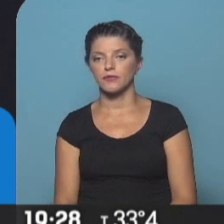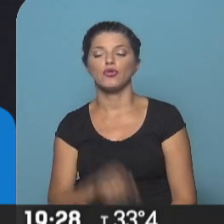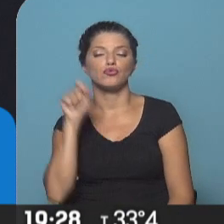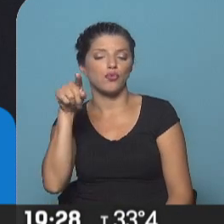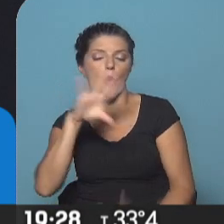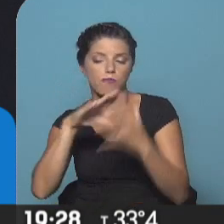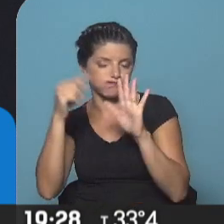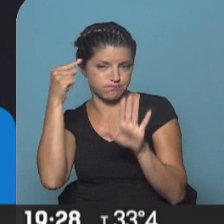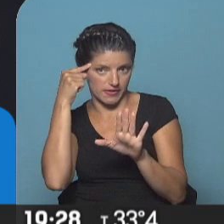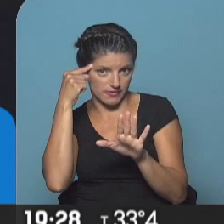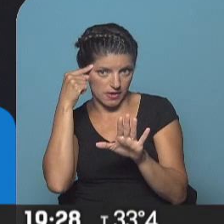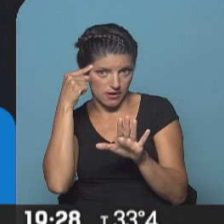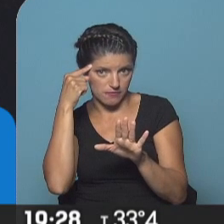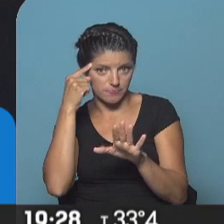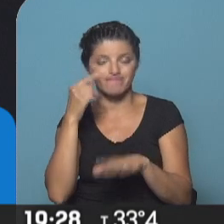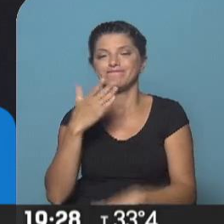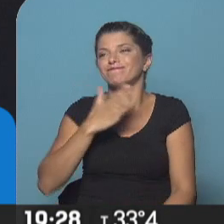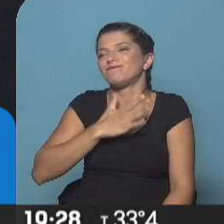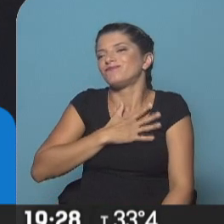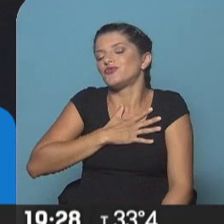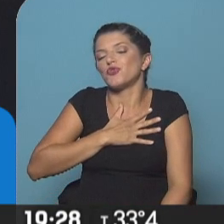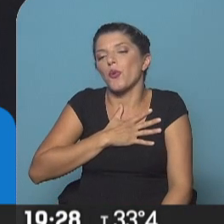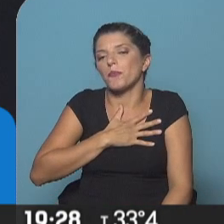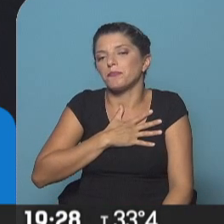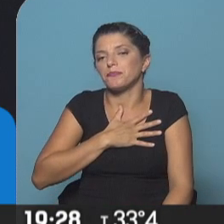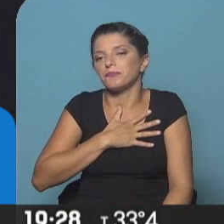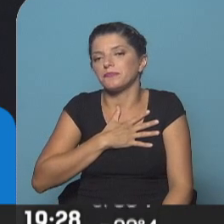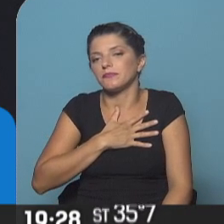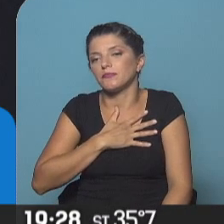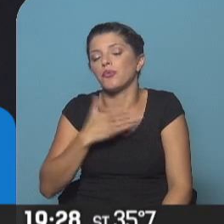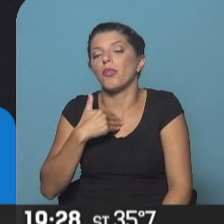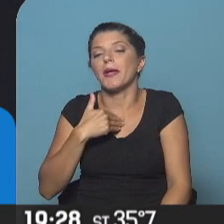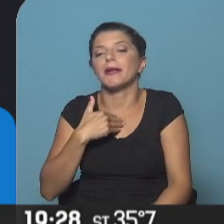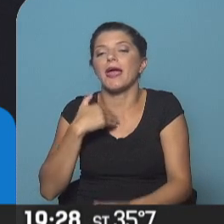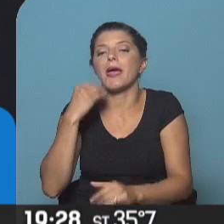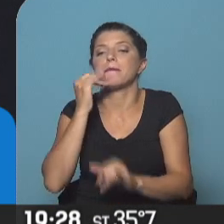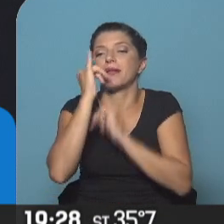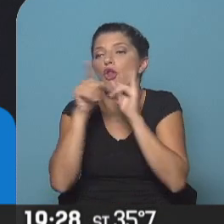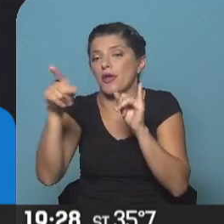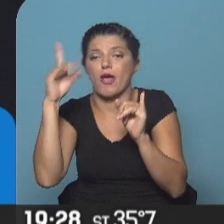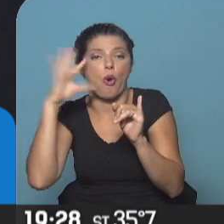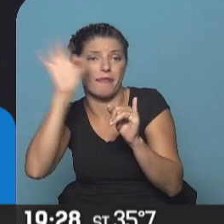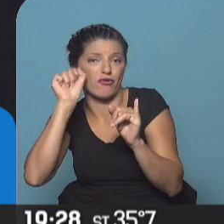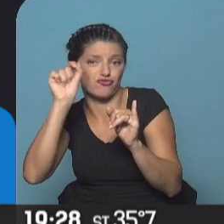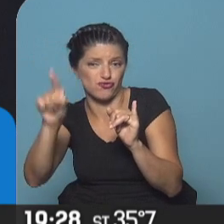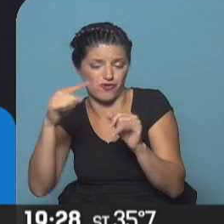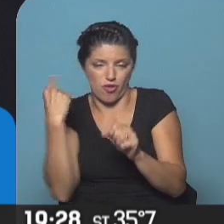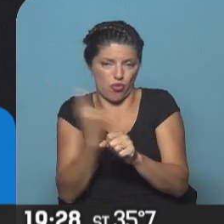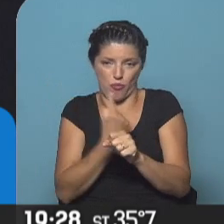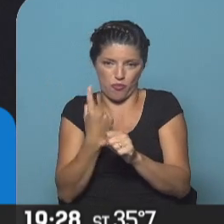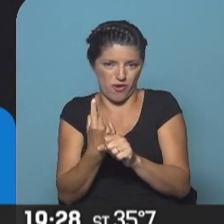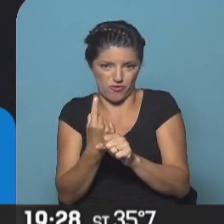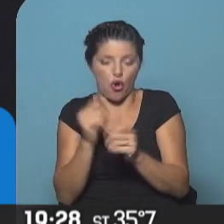piensa. No soy yo el encargado de expresar el pensamiento del Papa sobre la Argentina.